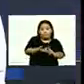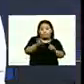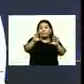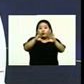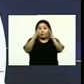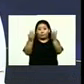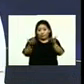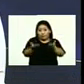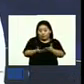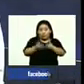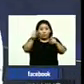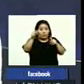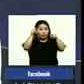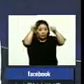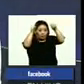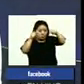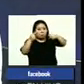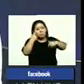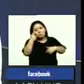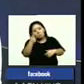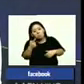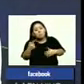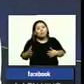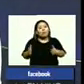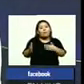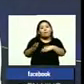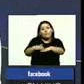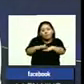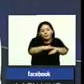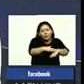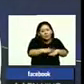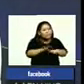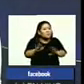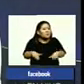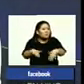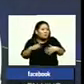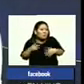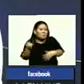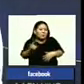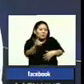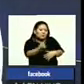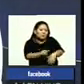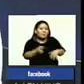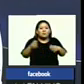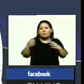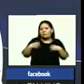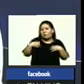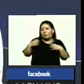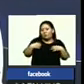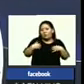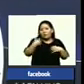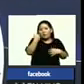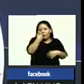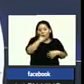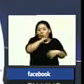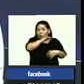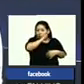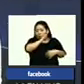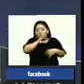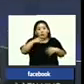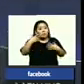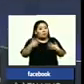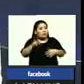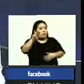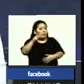Asamblea General de la ONU escucharon advertencias sobre la pérdida masiva de vidas y enfermedades que podrían dar la vuelta al mundo en solo